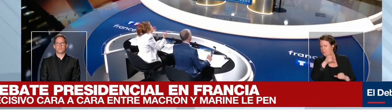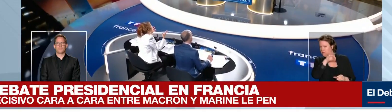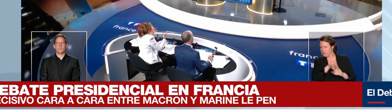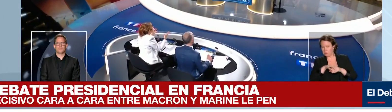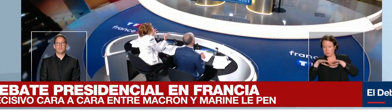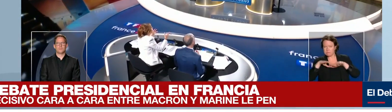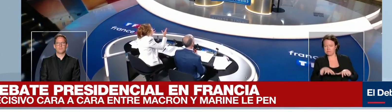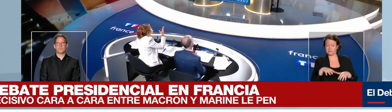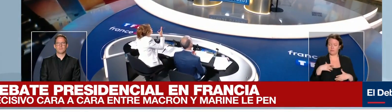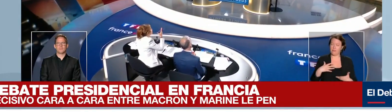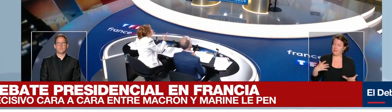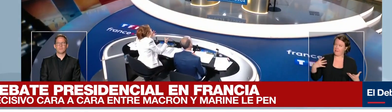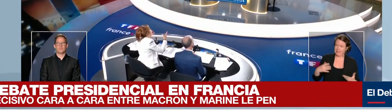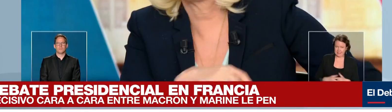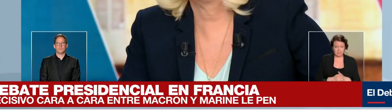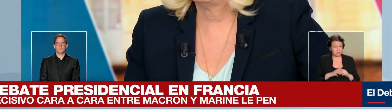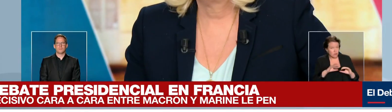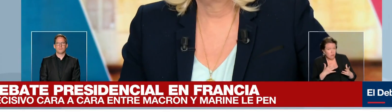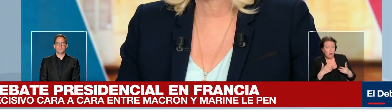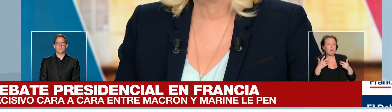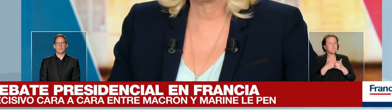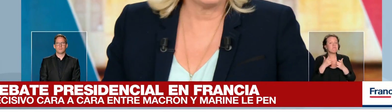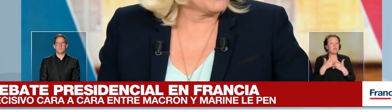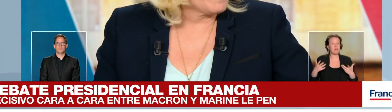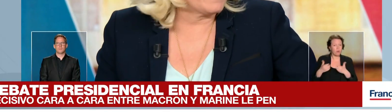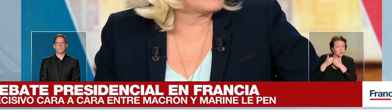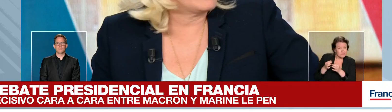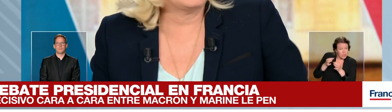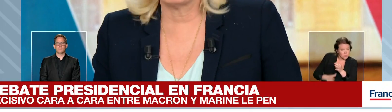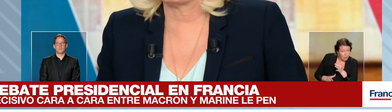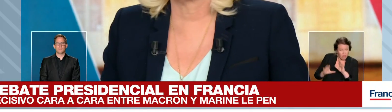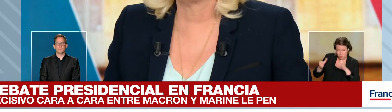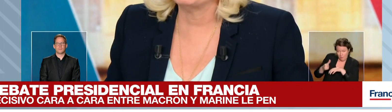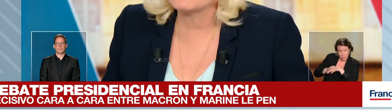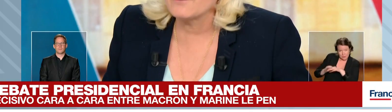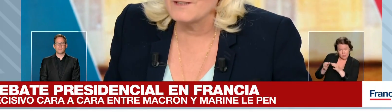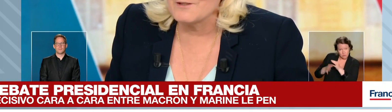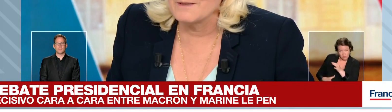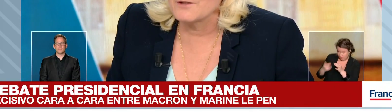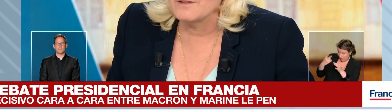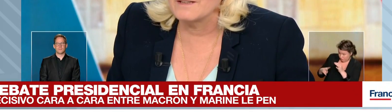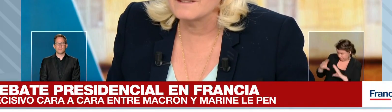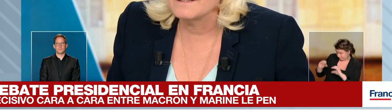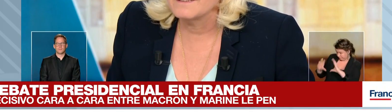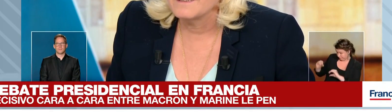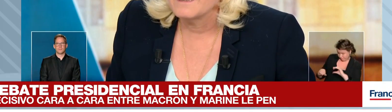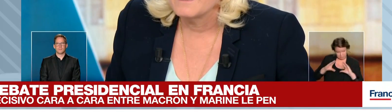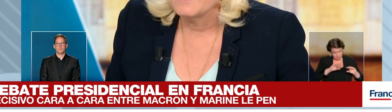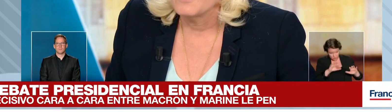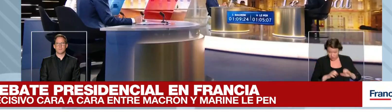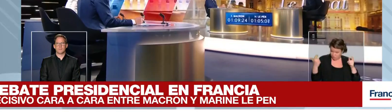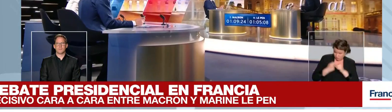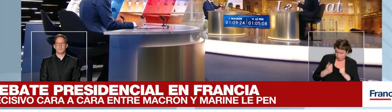democrática, frente a esta fatiga democrática, ¿va usted a organizar la representación proporcional?